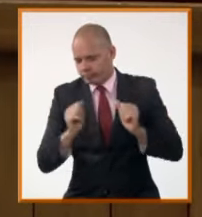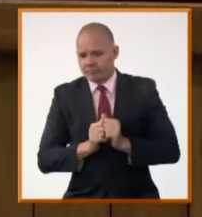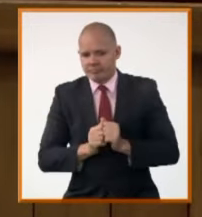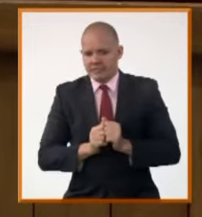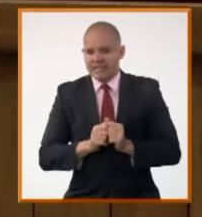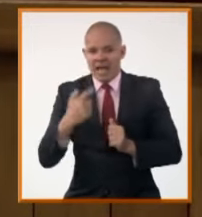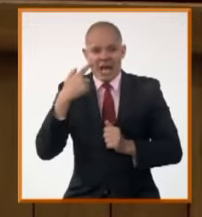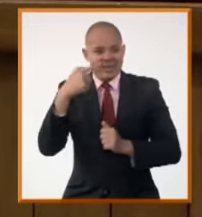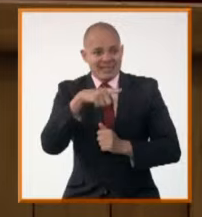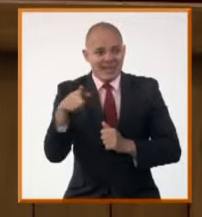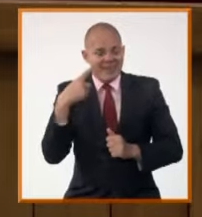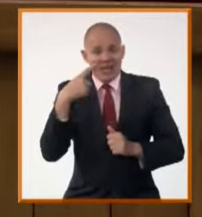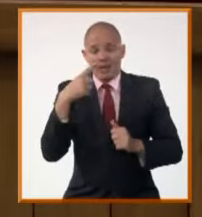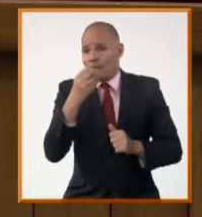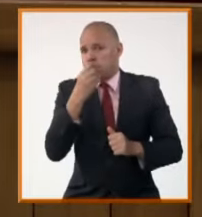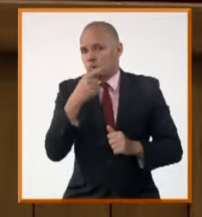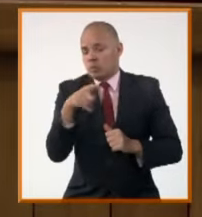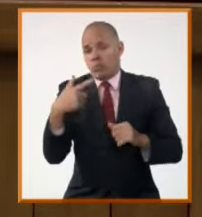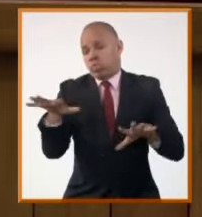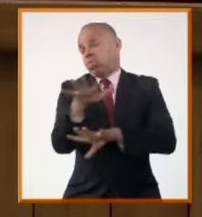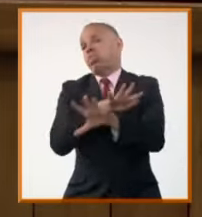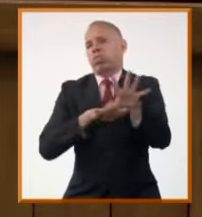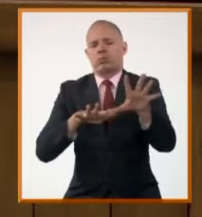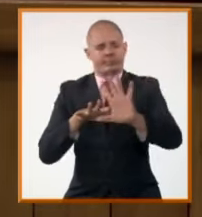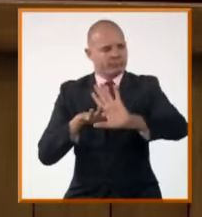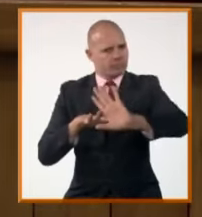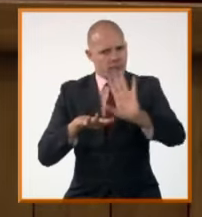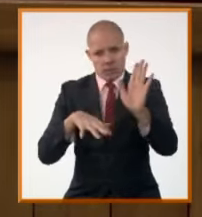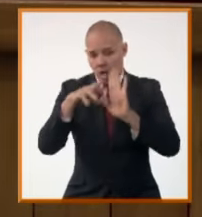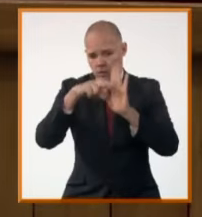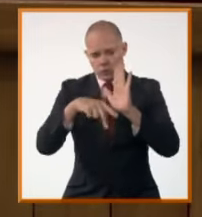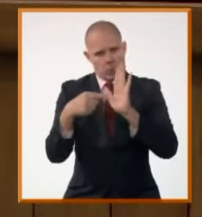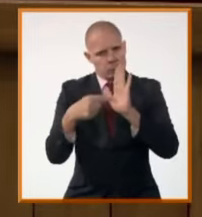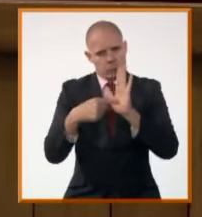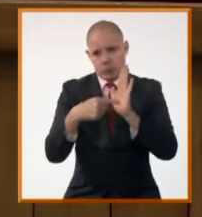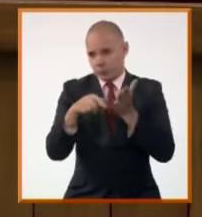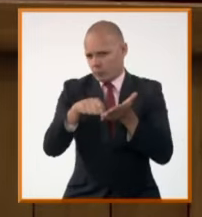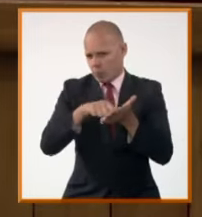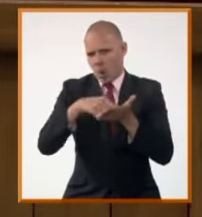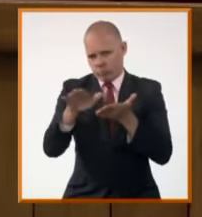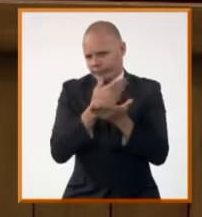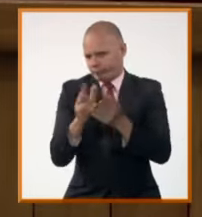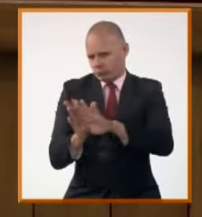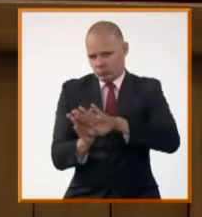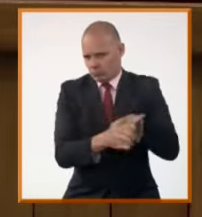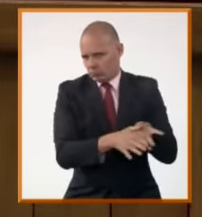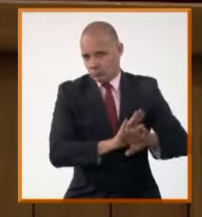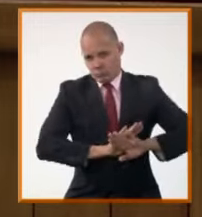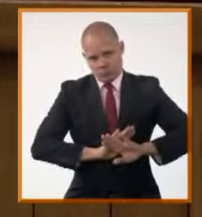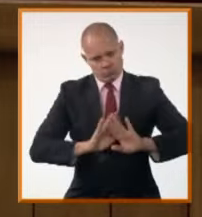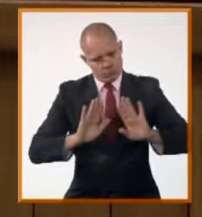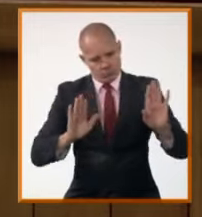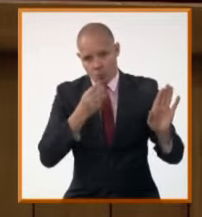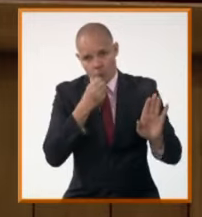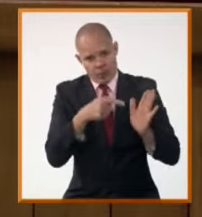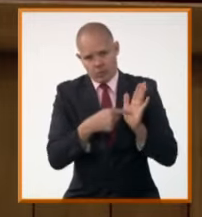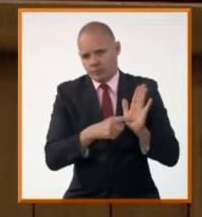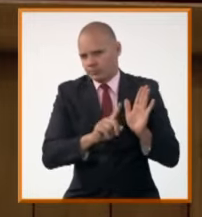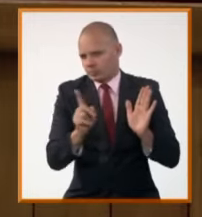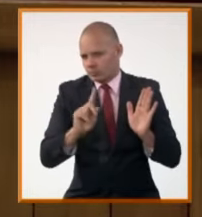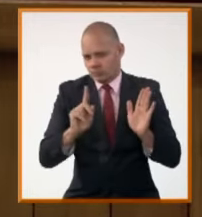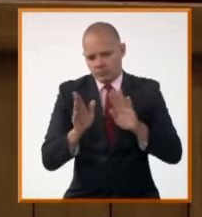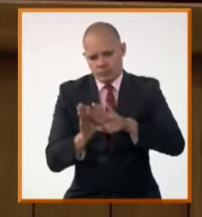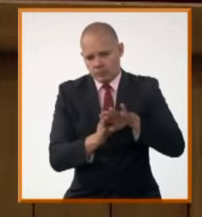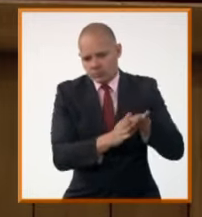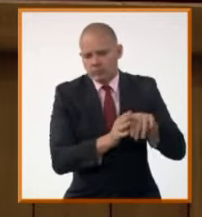También en ello ha incidido la incorporación creciente y acelerada de nuevas formas de gestión no estatal, pero